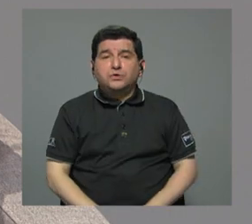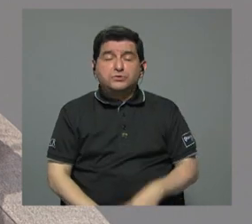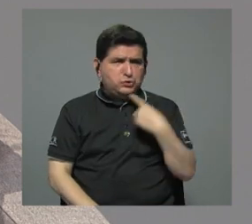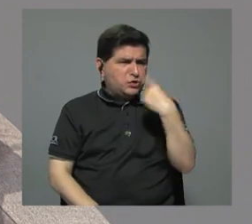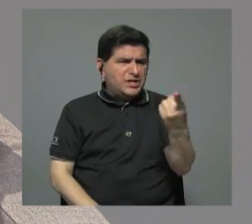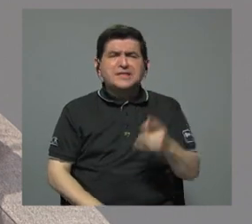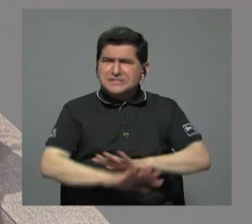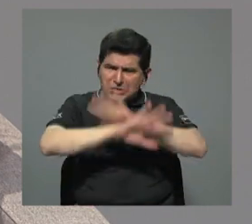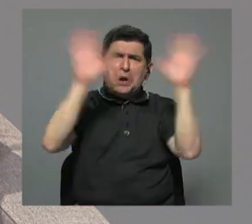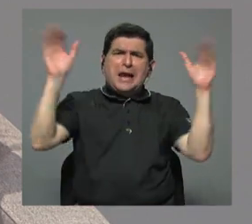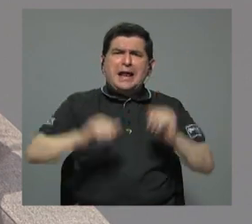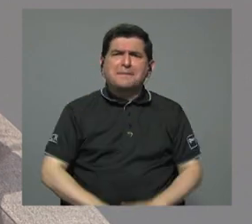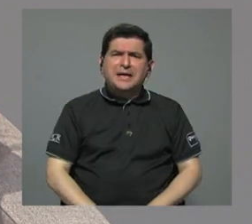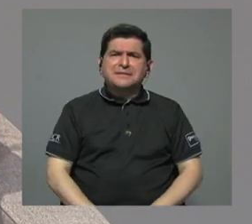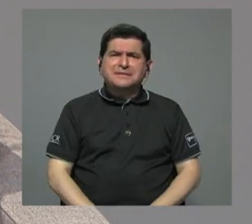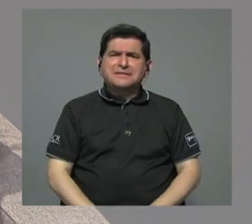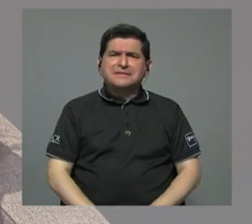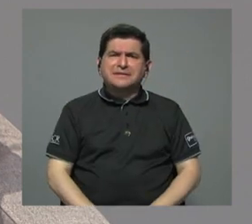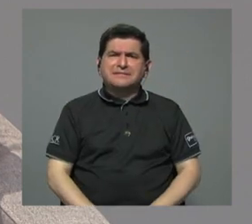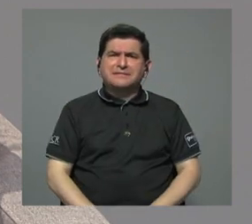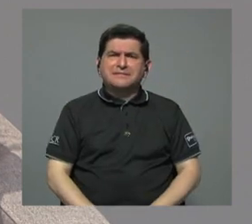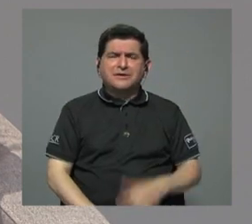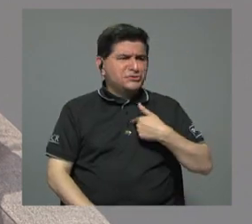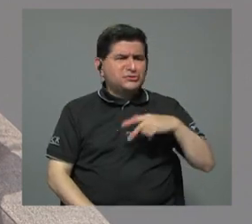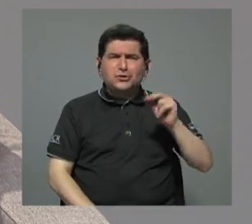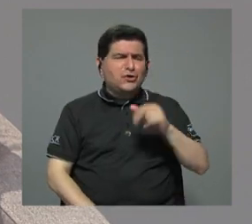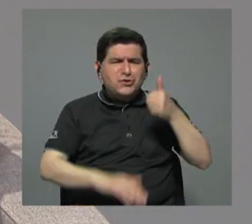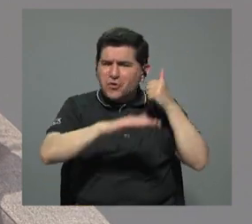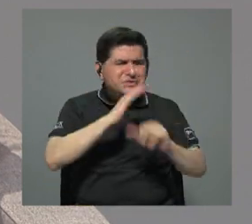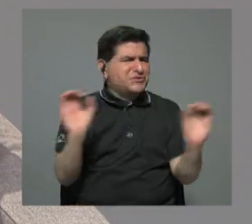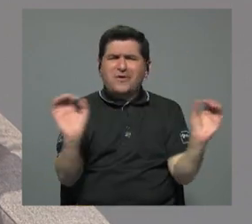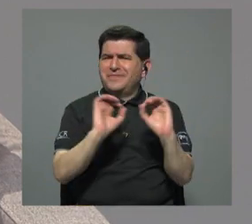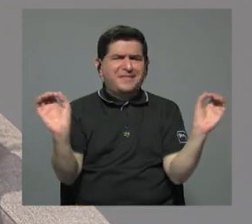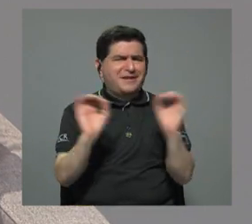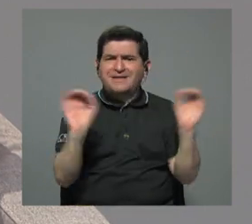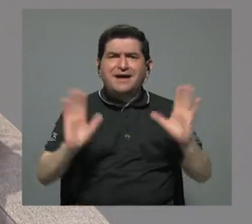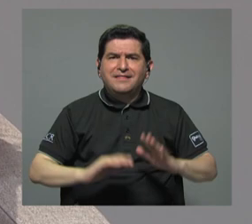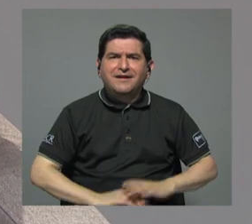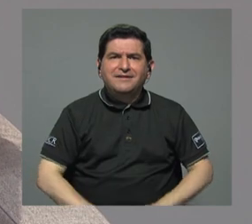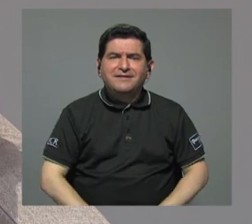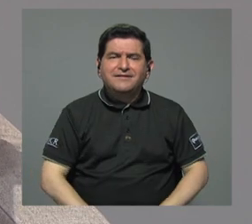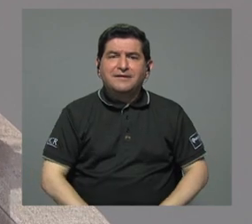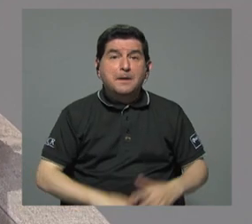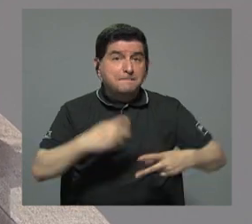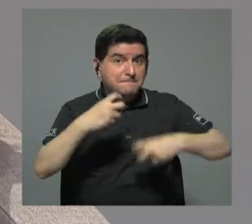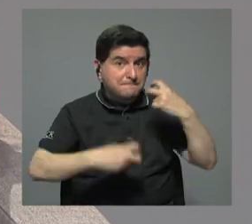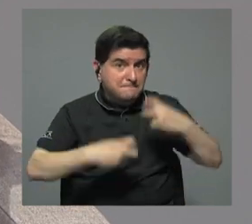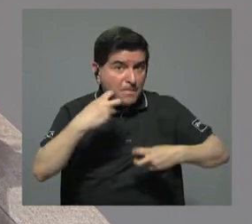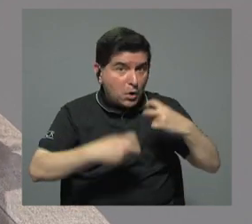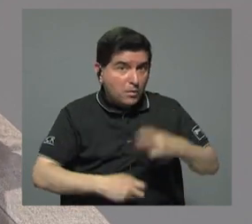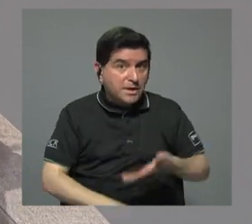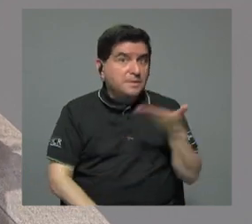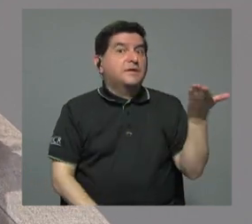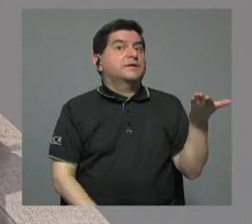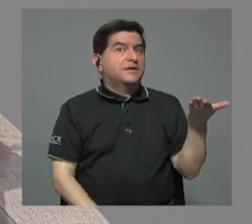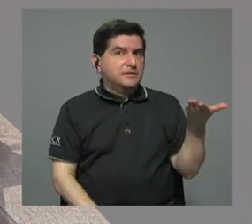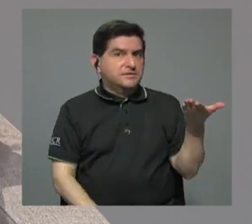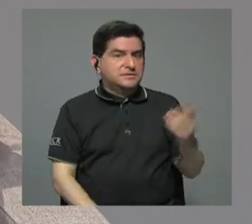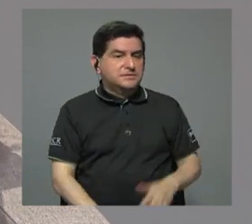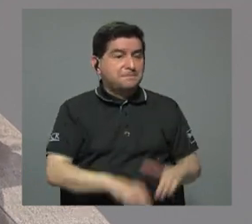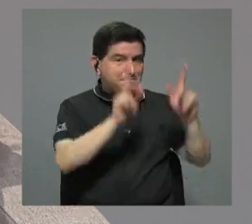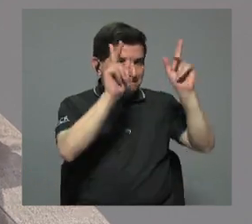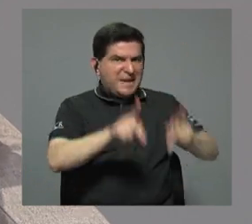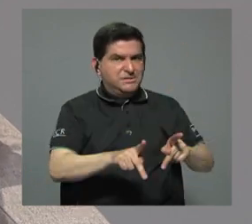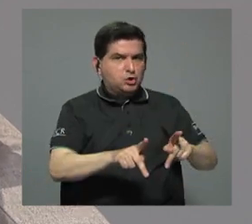decirlo como es con puntos y es yo no tengo que estar ocultando absolutamente nada el problema en las